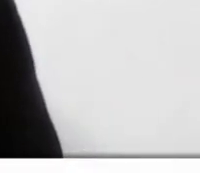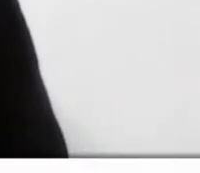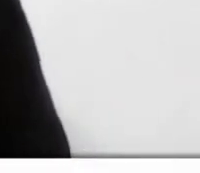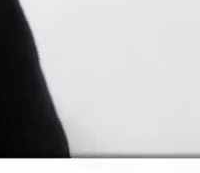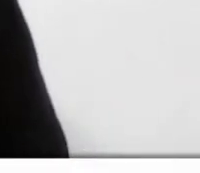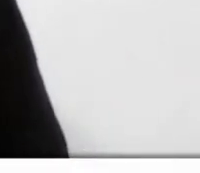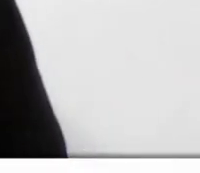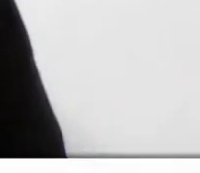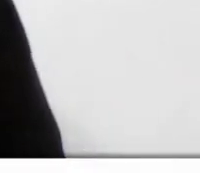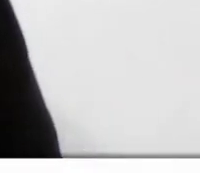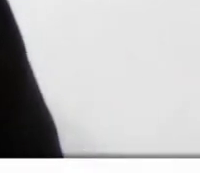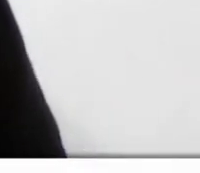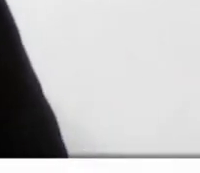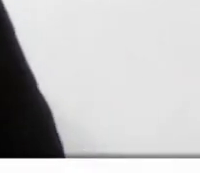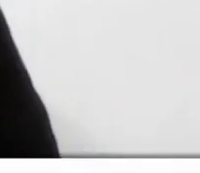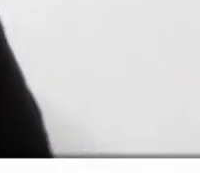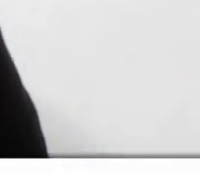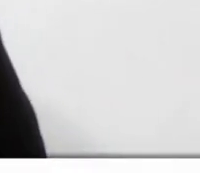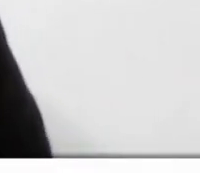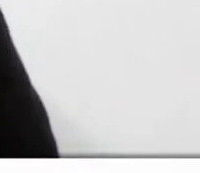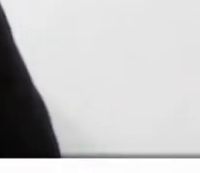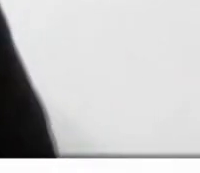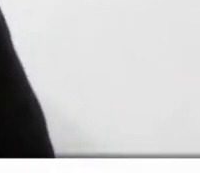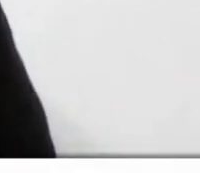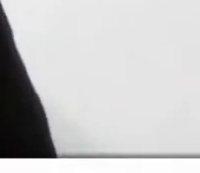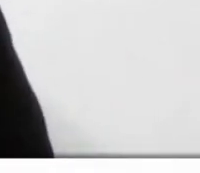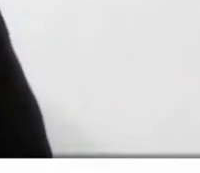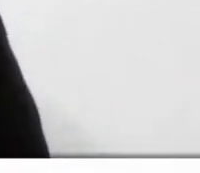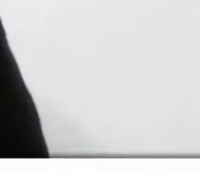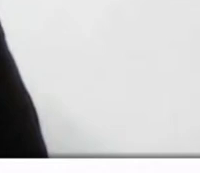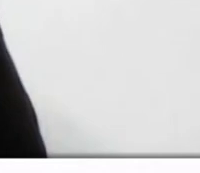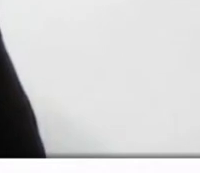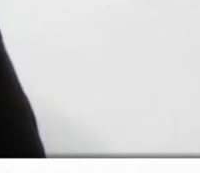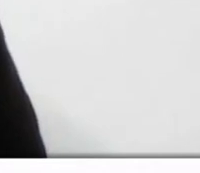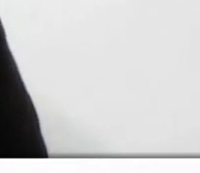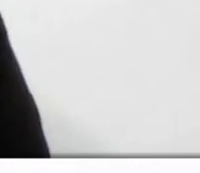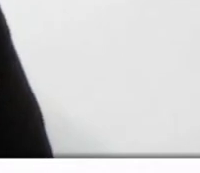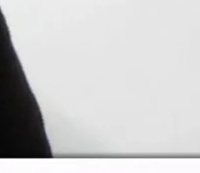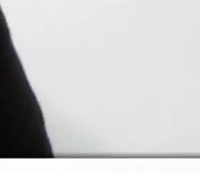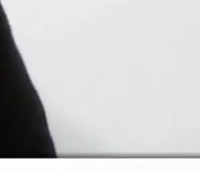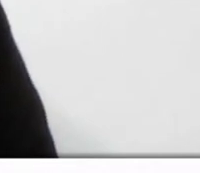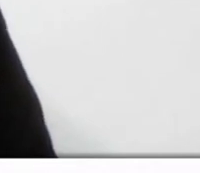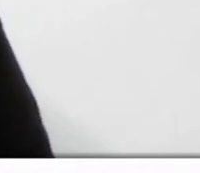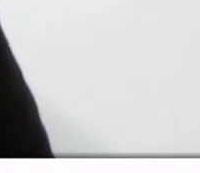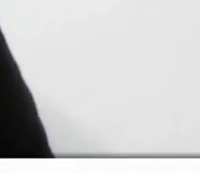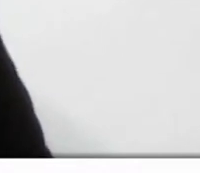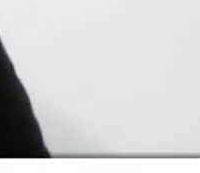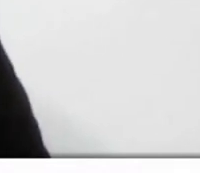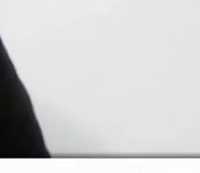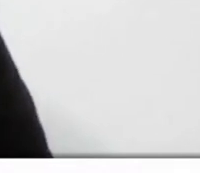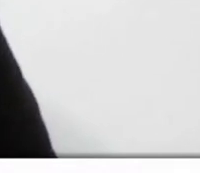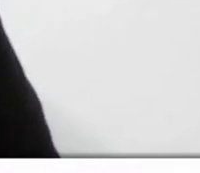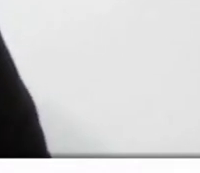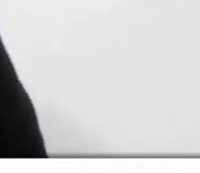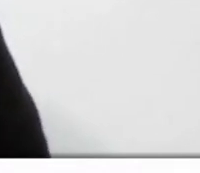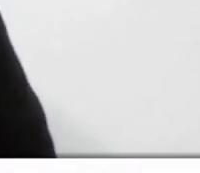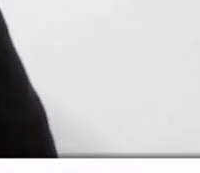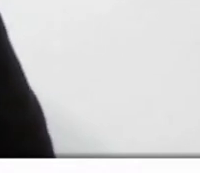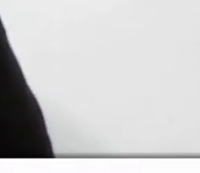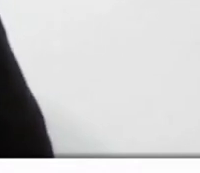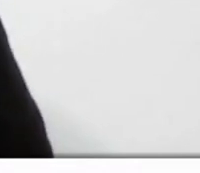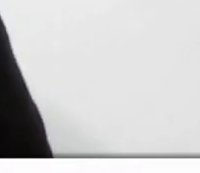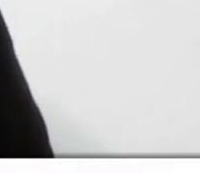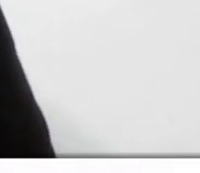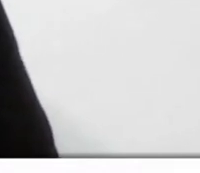en la entrega de aportes no reintegrables a los titulares de comercios, servicios y establecimientos impedidos de desarrollar sus